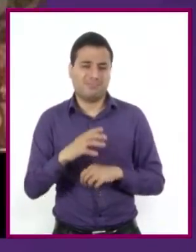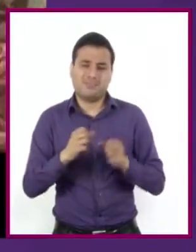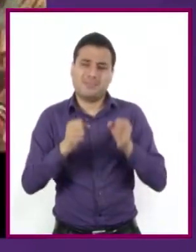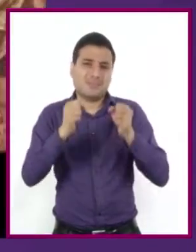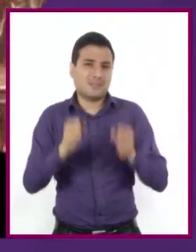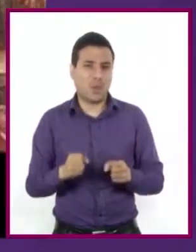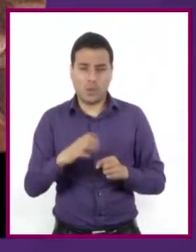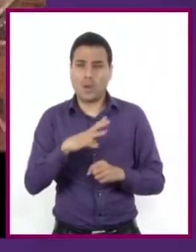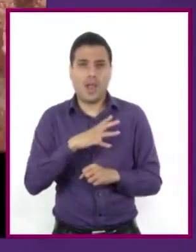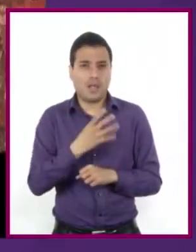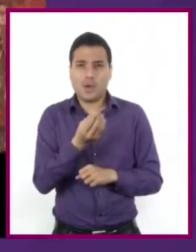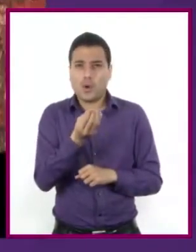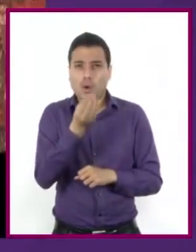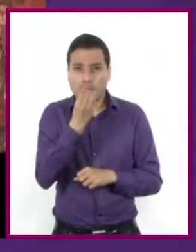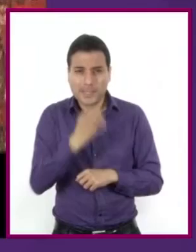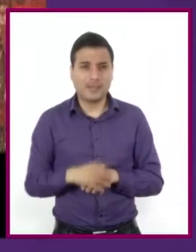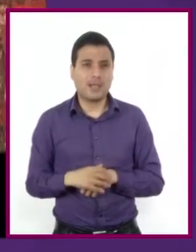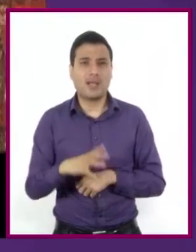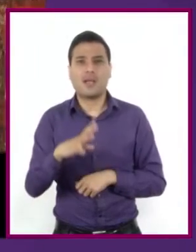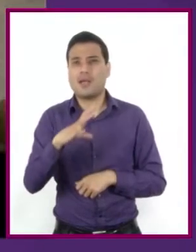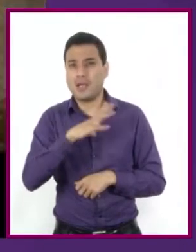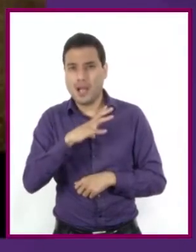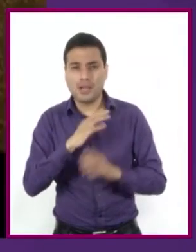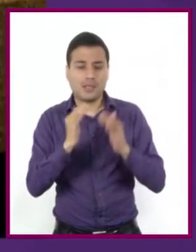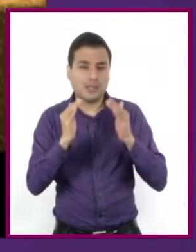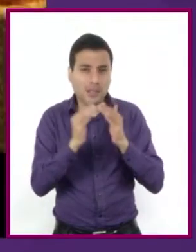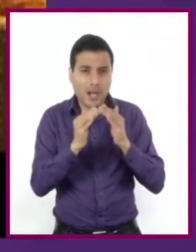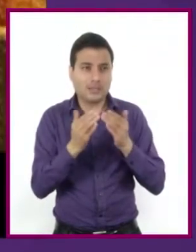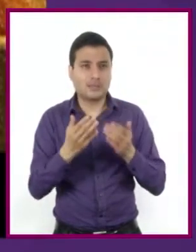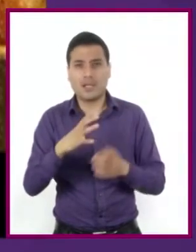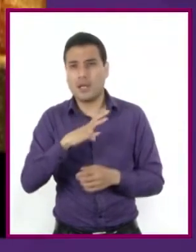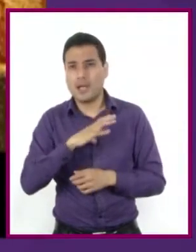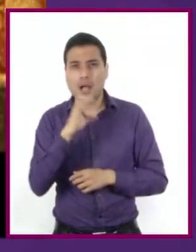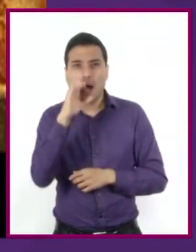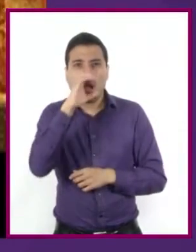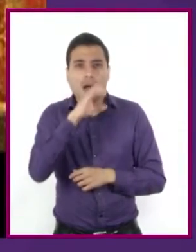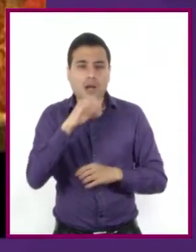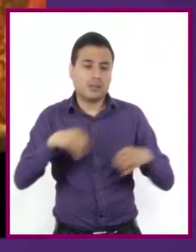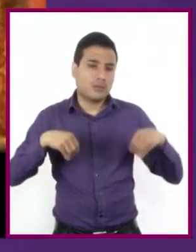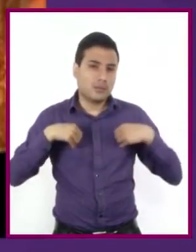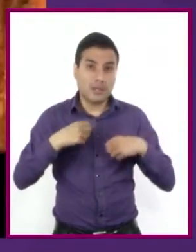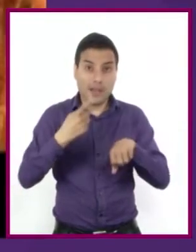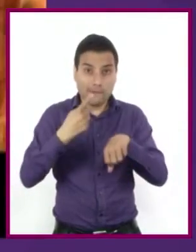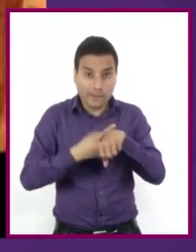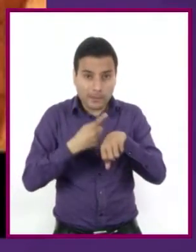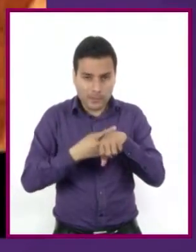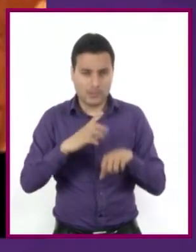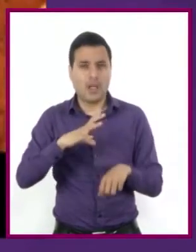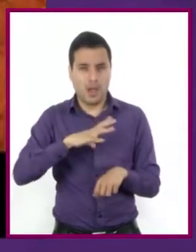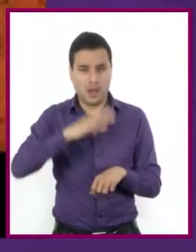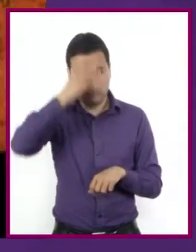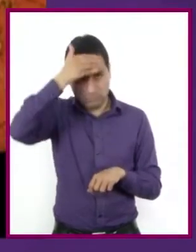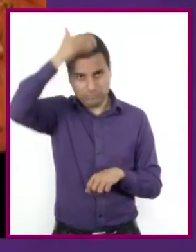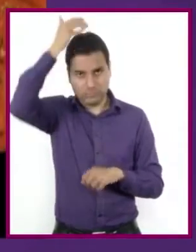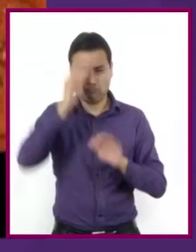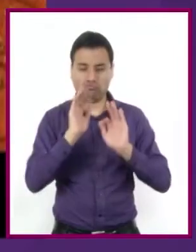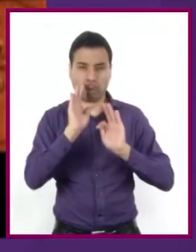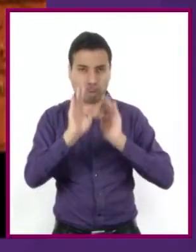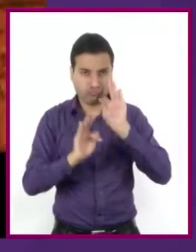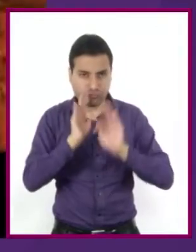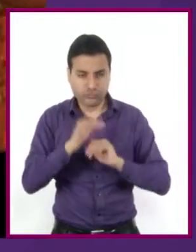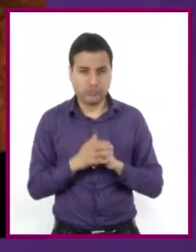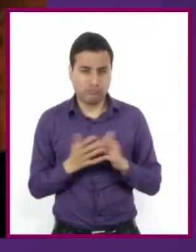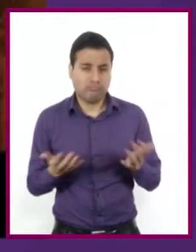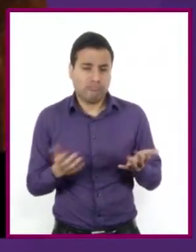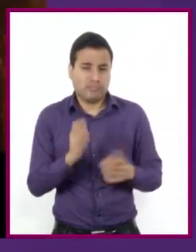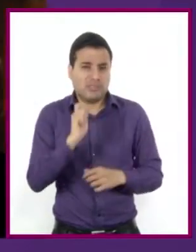que tendrían donde alojarse, cobijarse. Si enfermaban, estaba la enfermería del convento. Entonces,